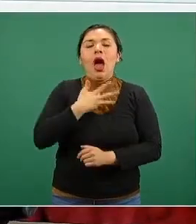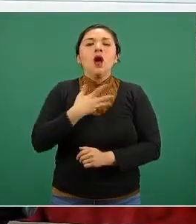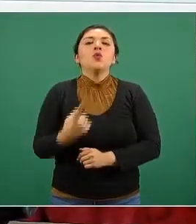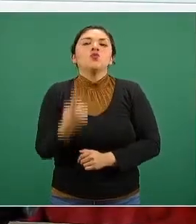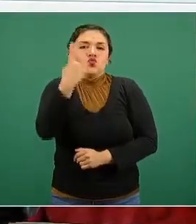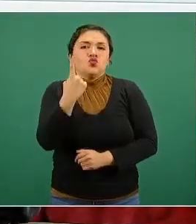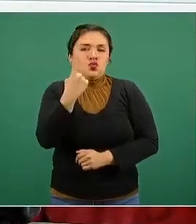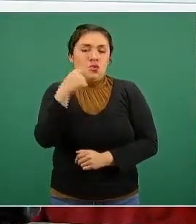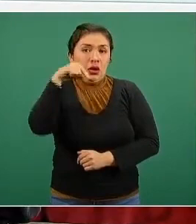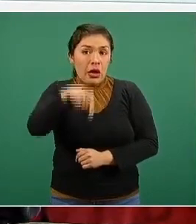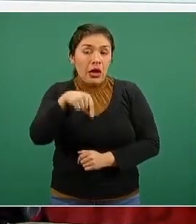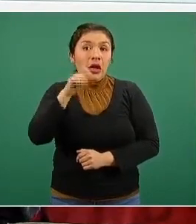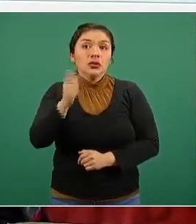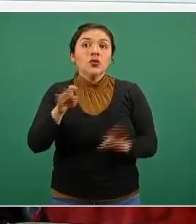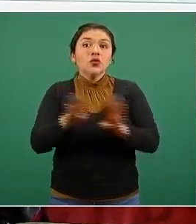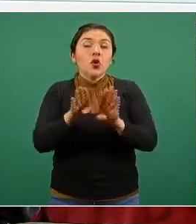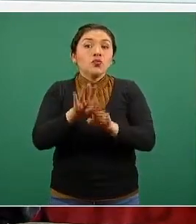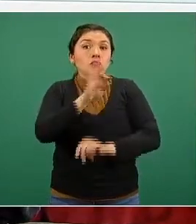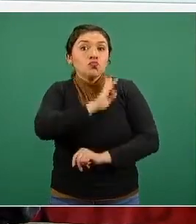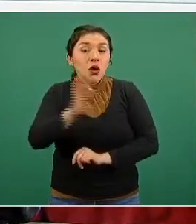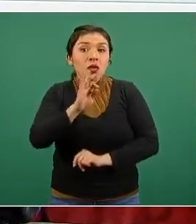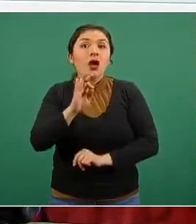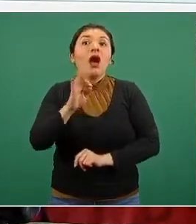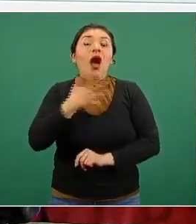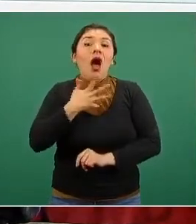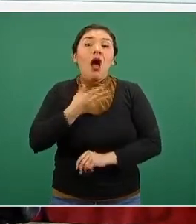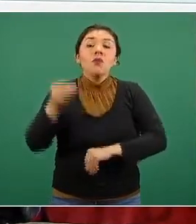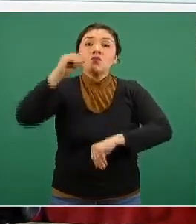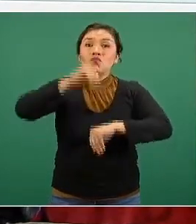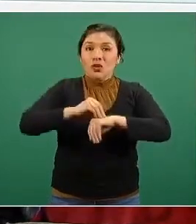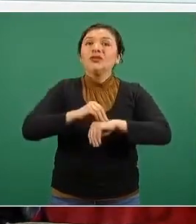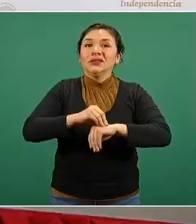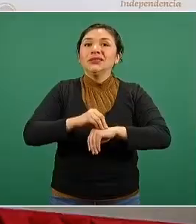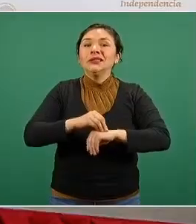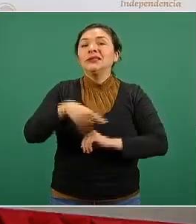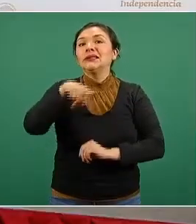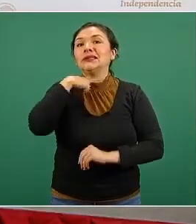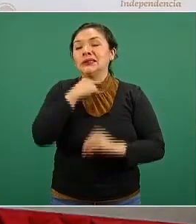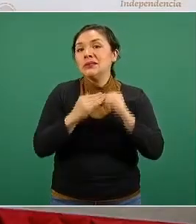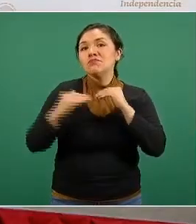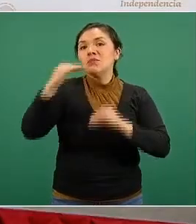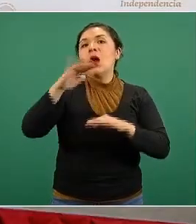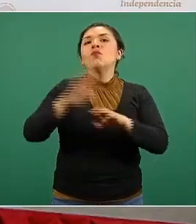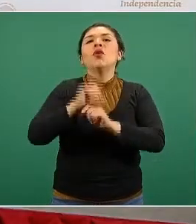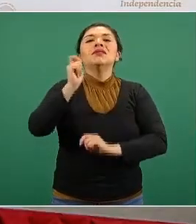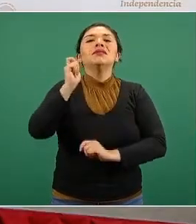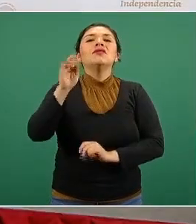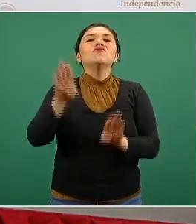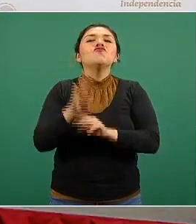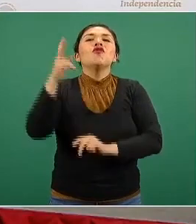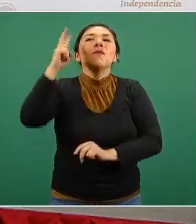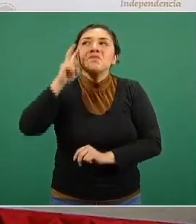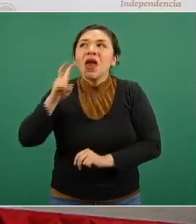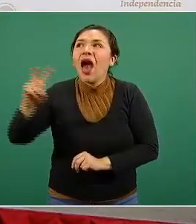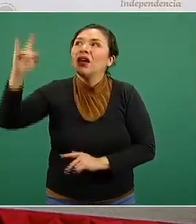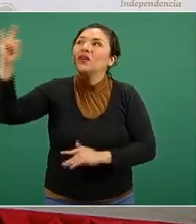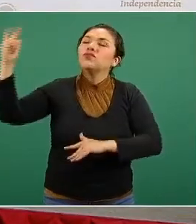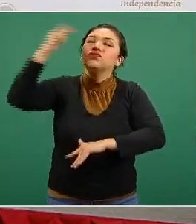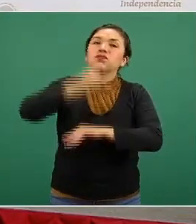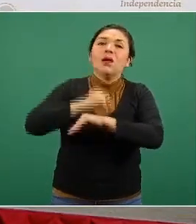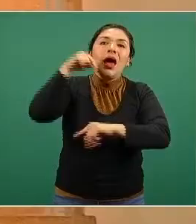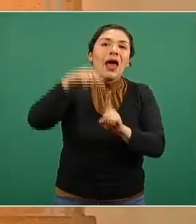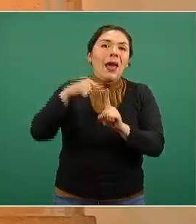lógicamente esta probabilidad en su momento se instauró y fue alta por los antecedentes de viaje que tenía la